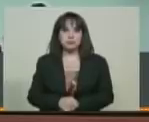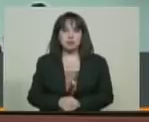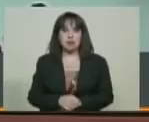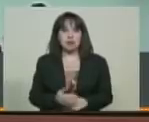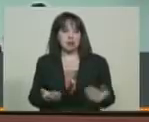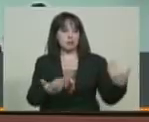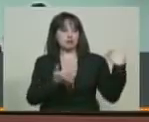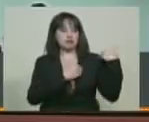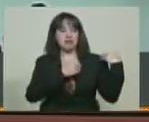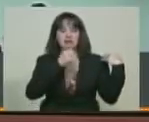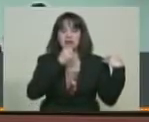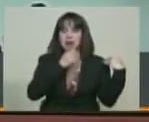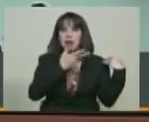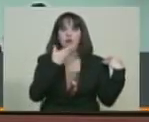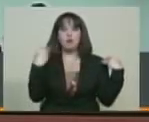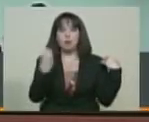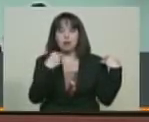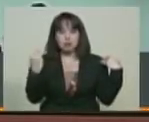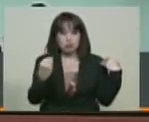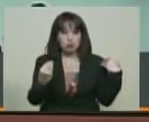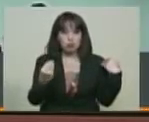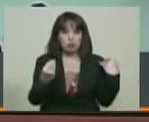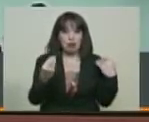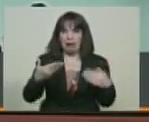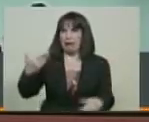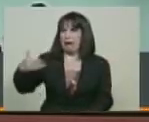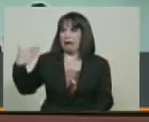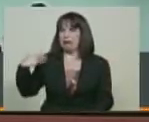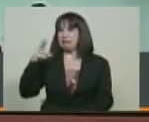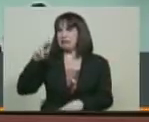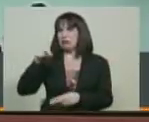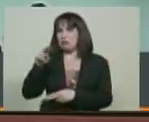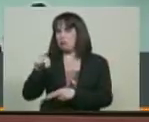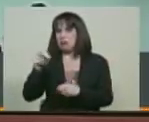juventud como nunca antes en la historia, nunca antes, jamás,